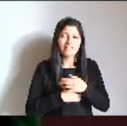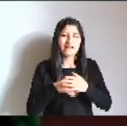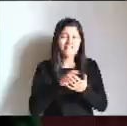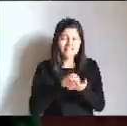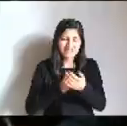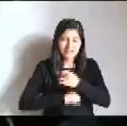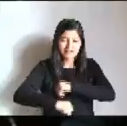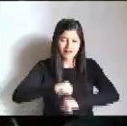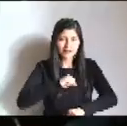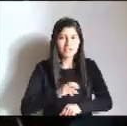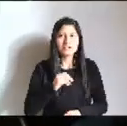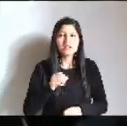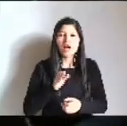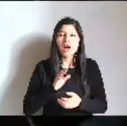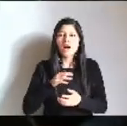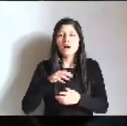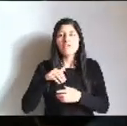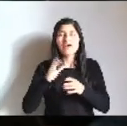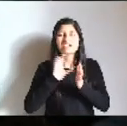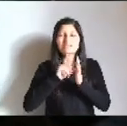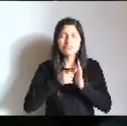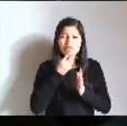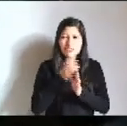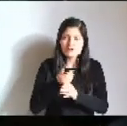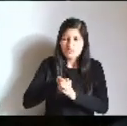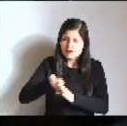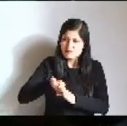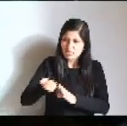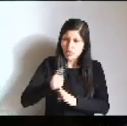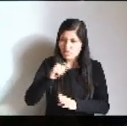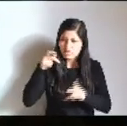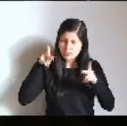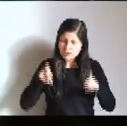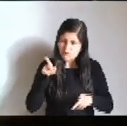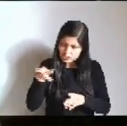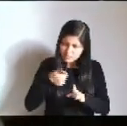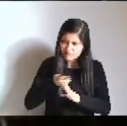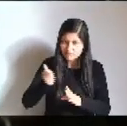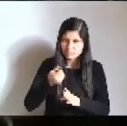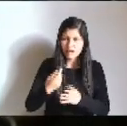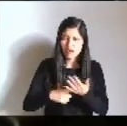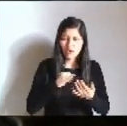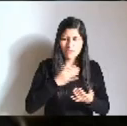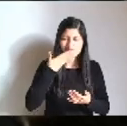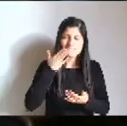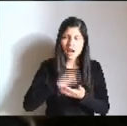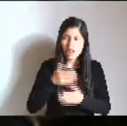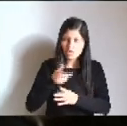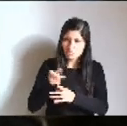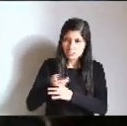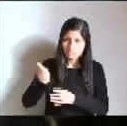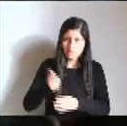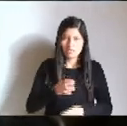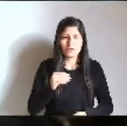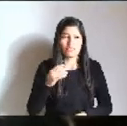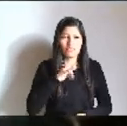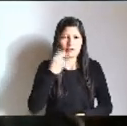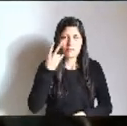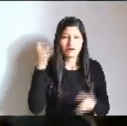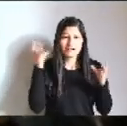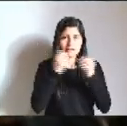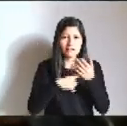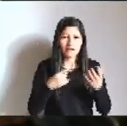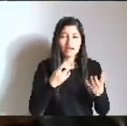a echar la culpa a los demás de todo lo que sufrimos y lo vemos todo oscuro. No veo más que saqueo